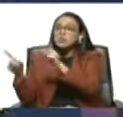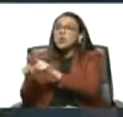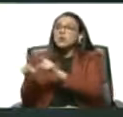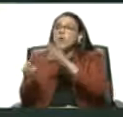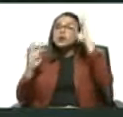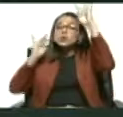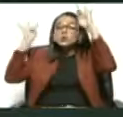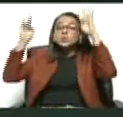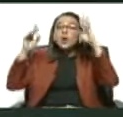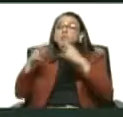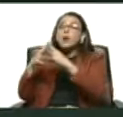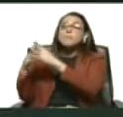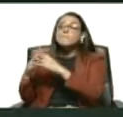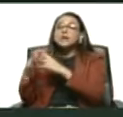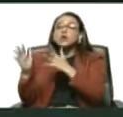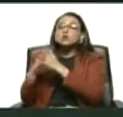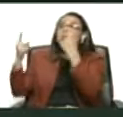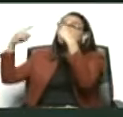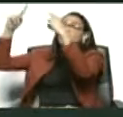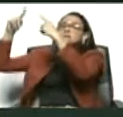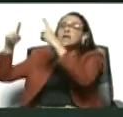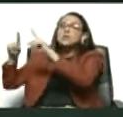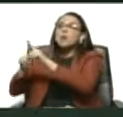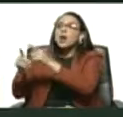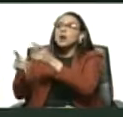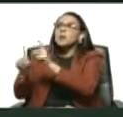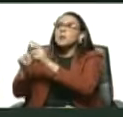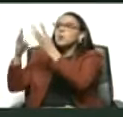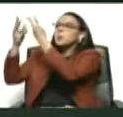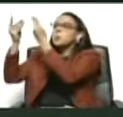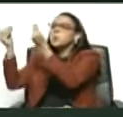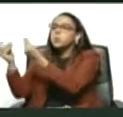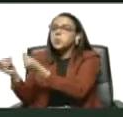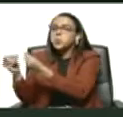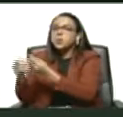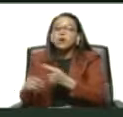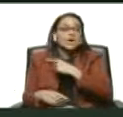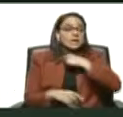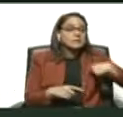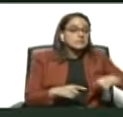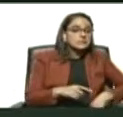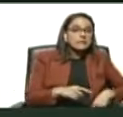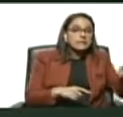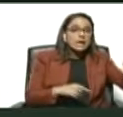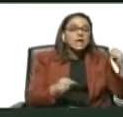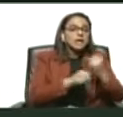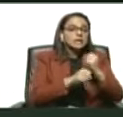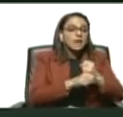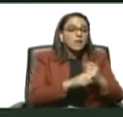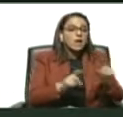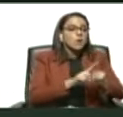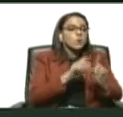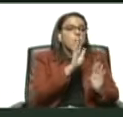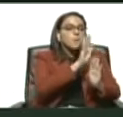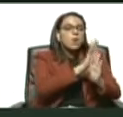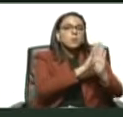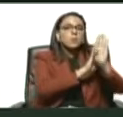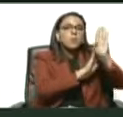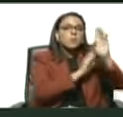mundial. Y fíjense, el crecimiento acumulado entre 1991 y 2021.